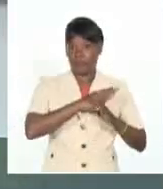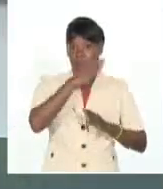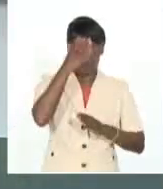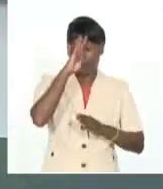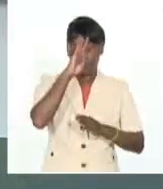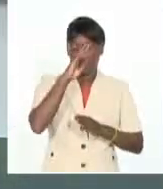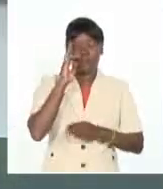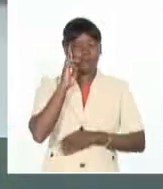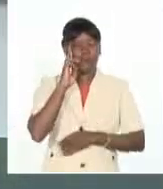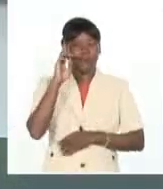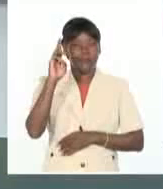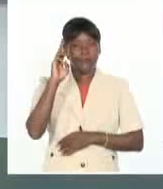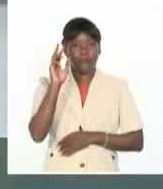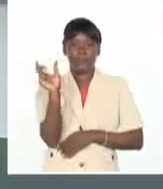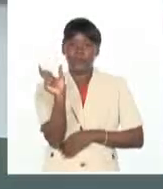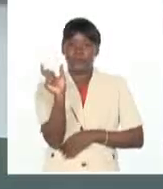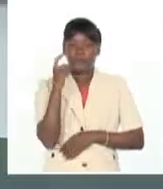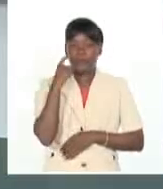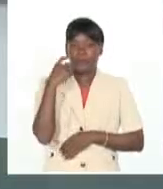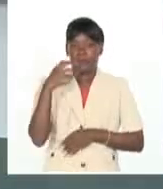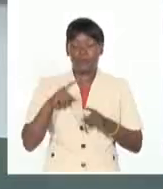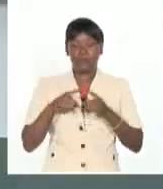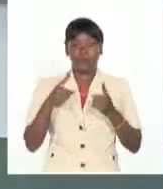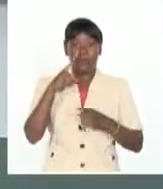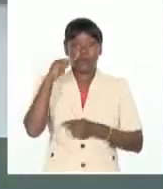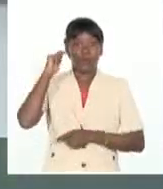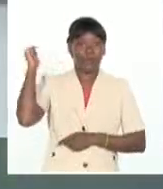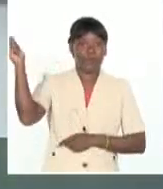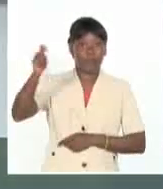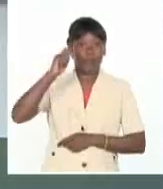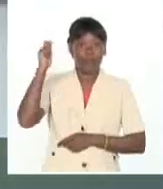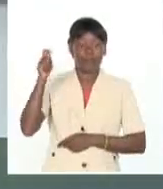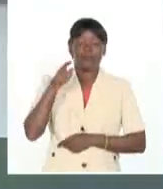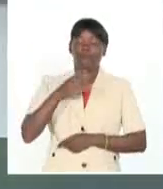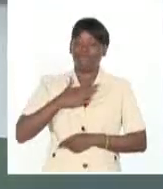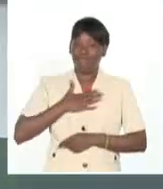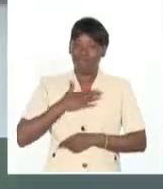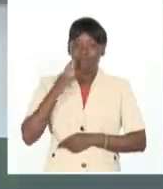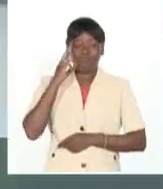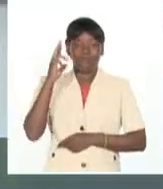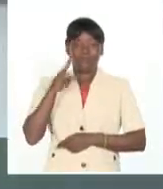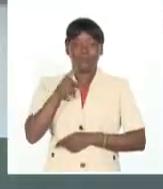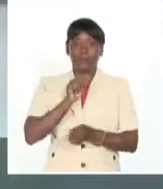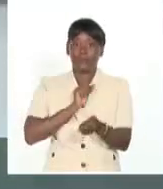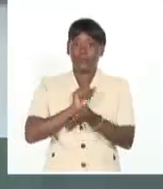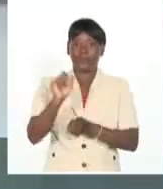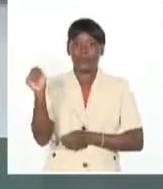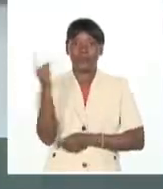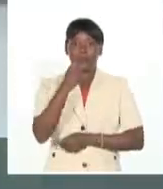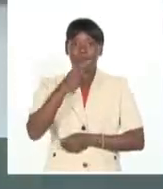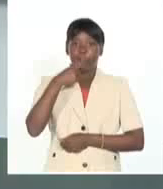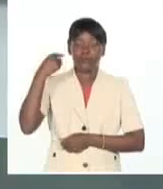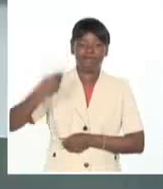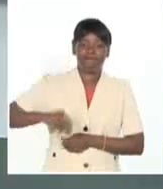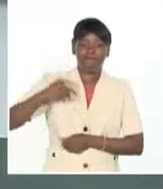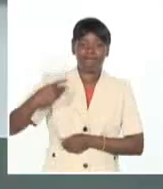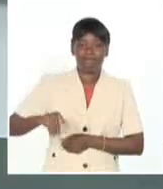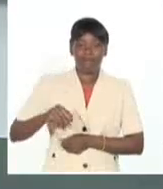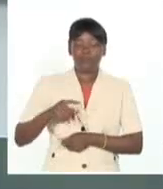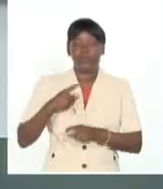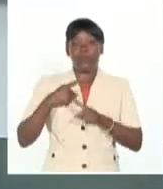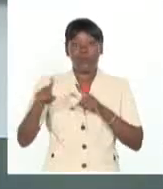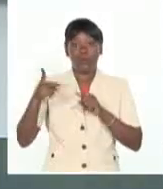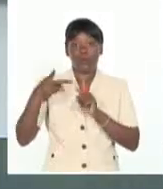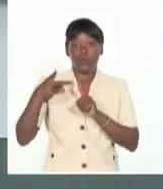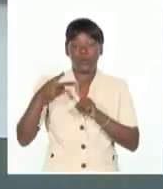de recordación a Carlos Manuel de Céspedes, padre de la patria, y a José Martí en el cementerio Santa Ifigenia, donde reposan los restos de